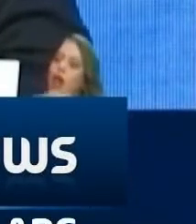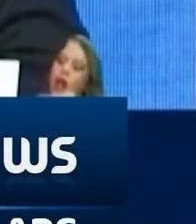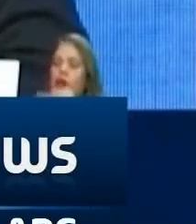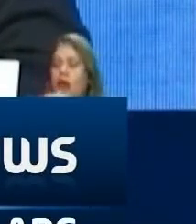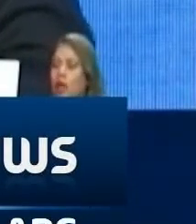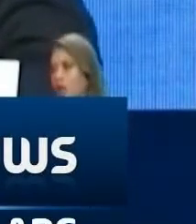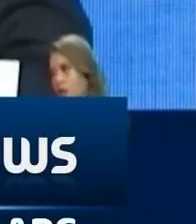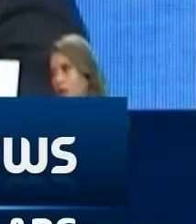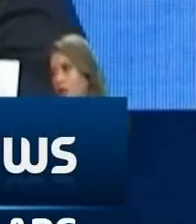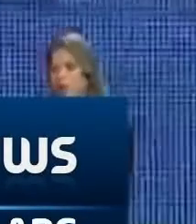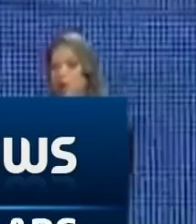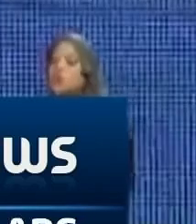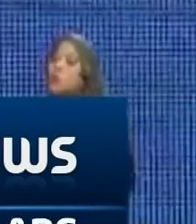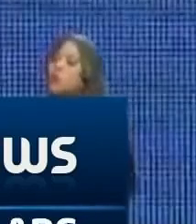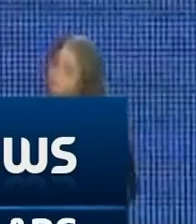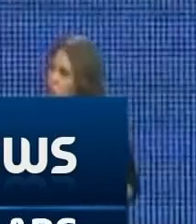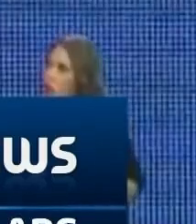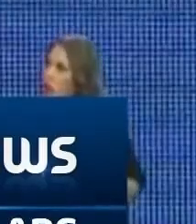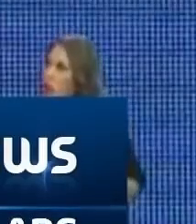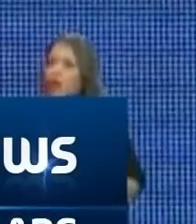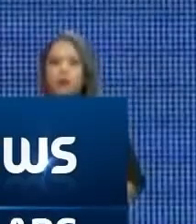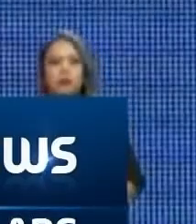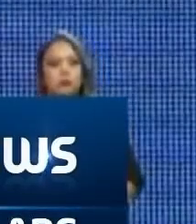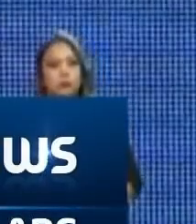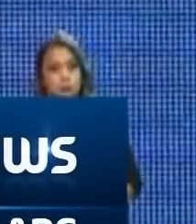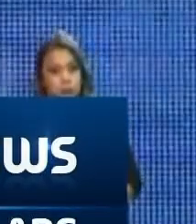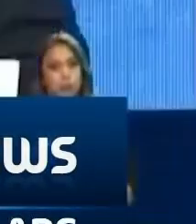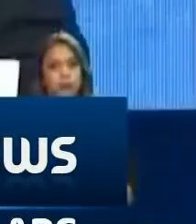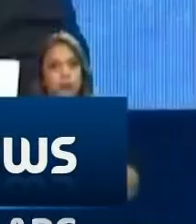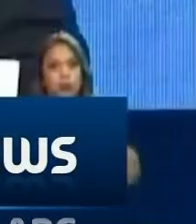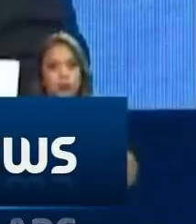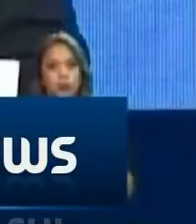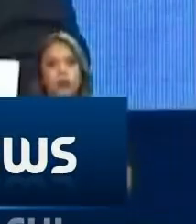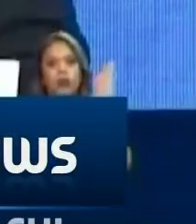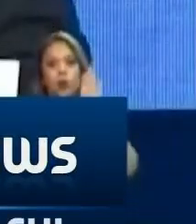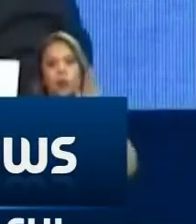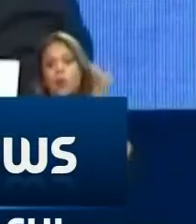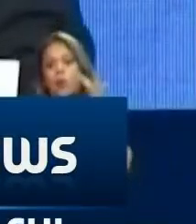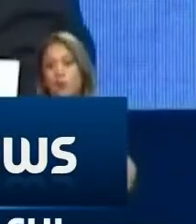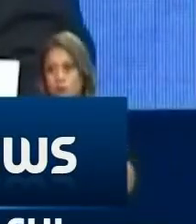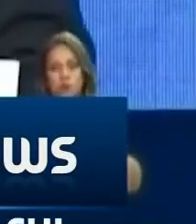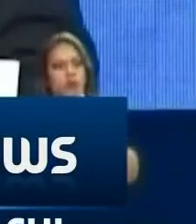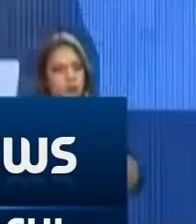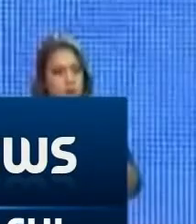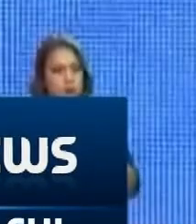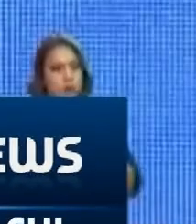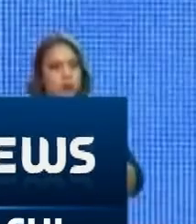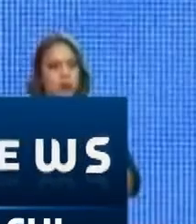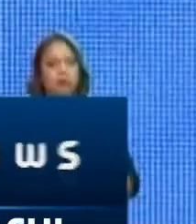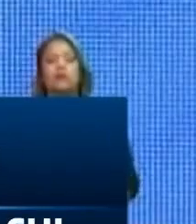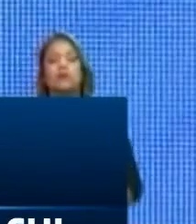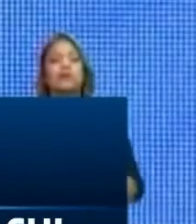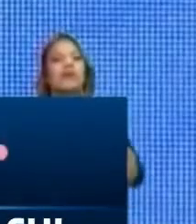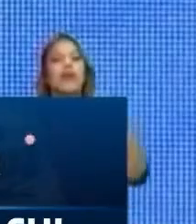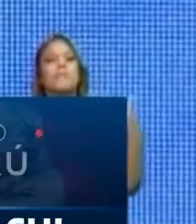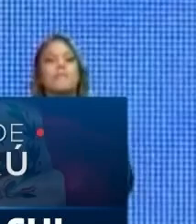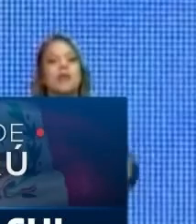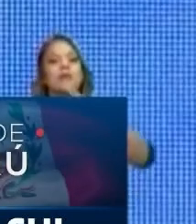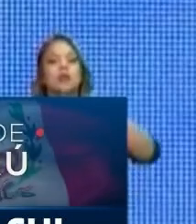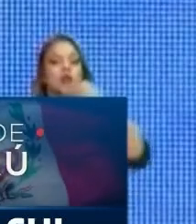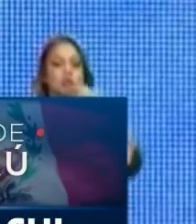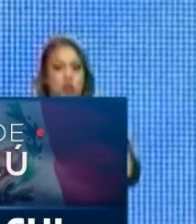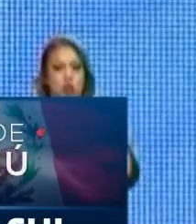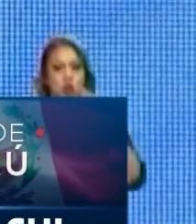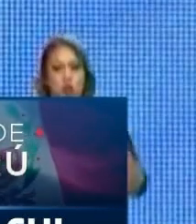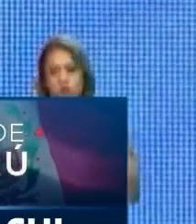barato. Adelante, candidato Bolívar Armijos, su respuesta en 45 segundos. Vamos a invertir 1.000 millones de dólares